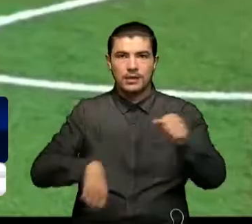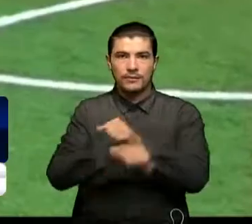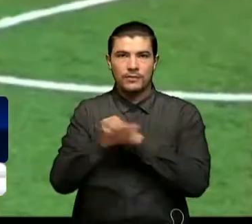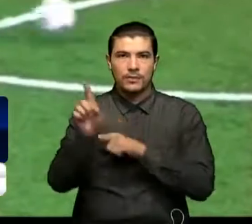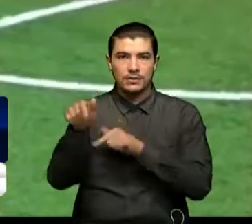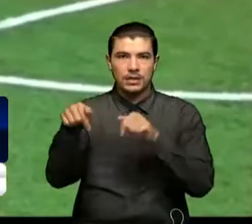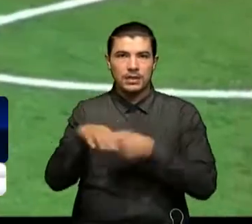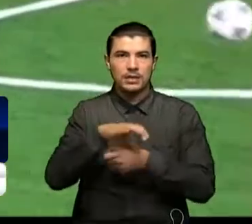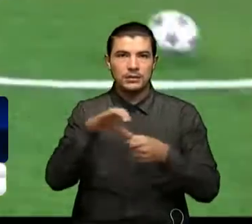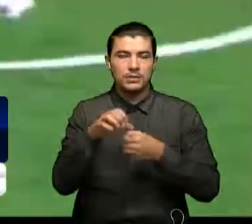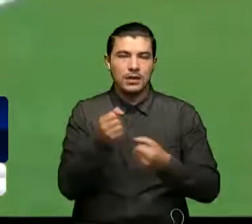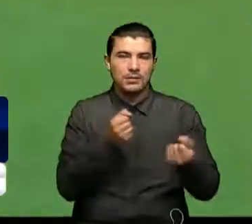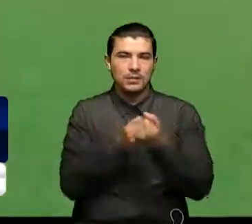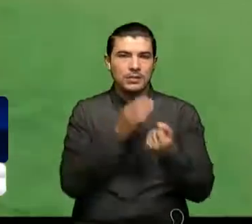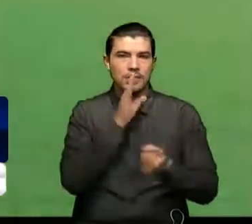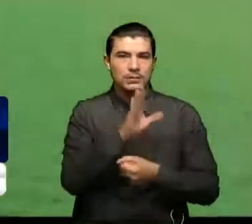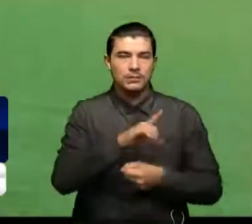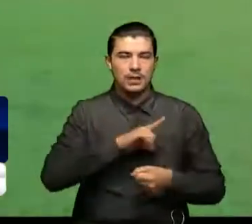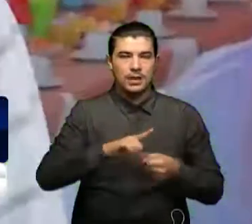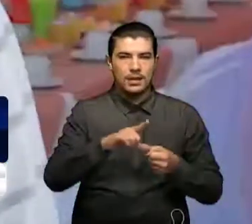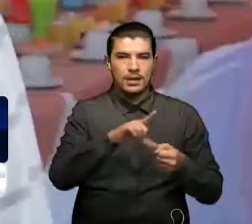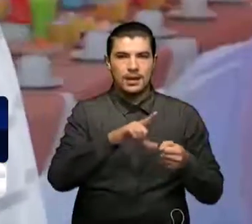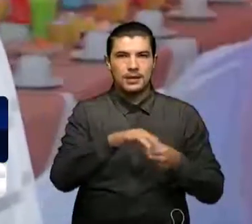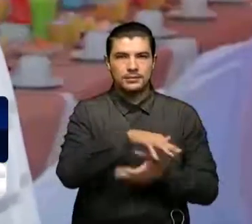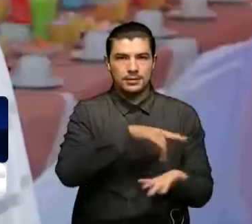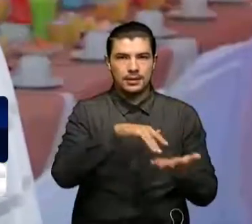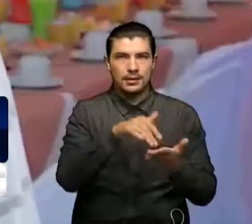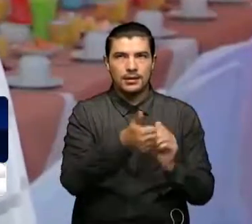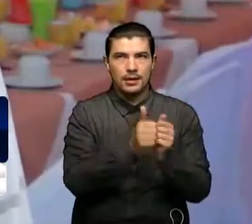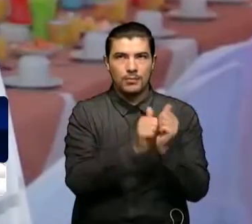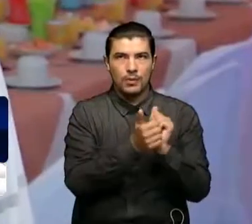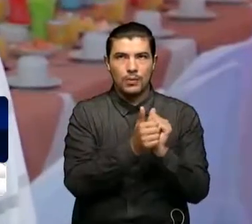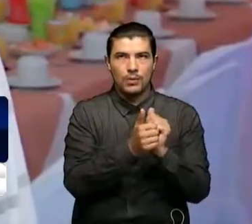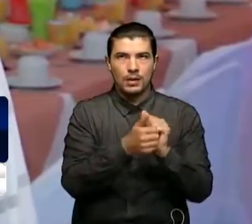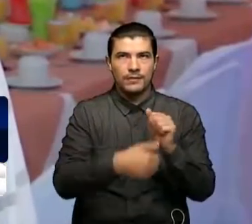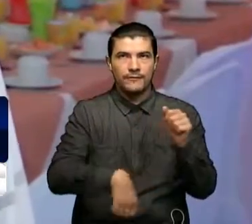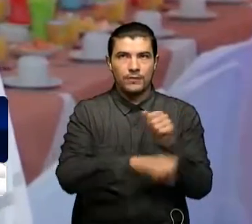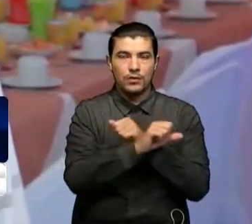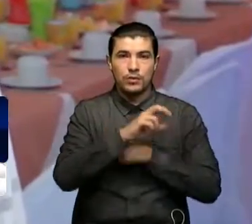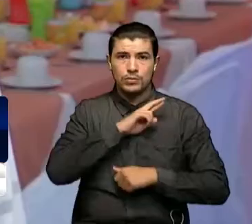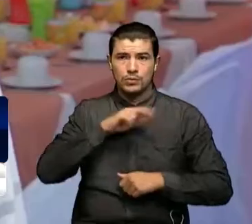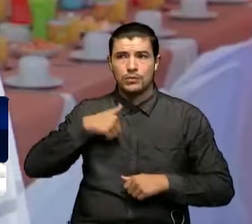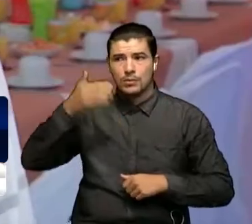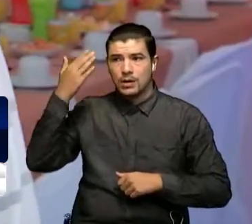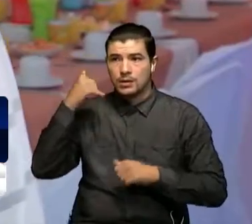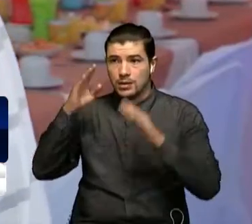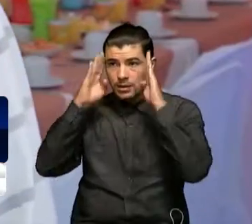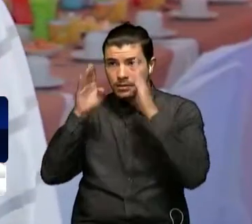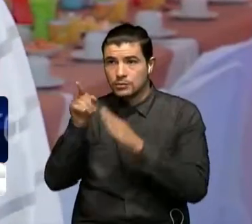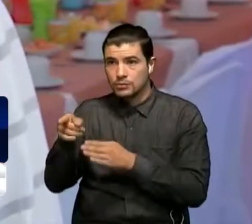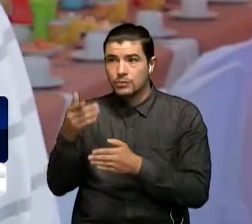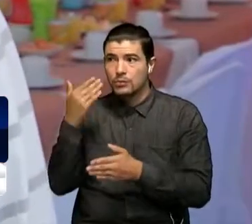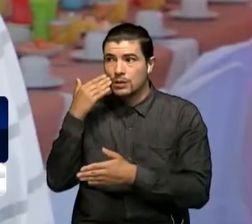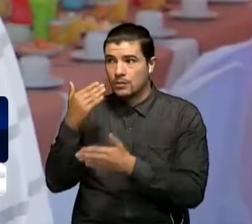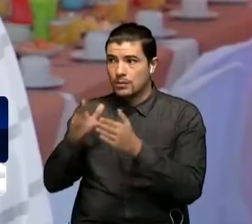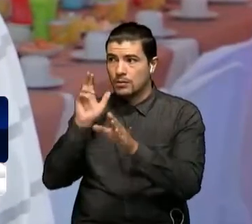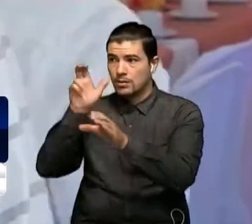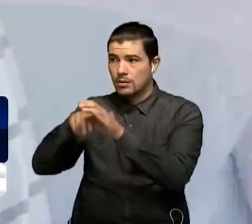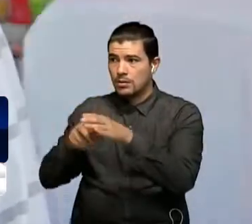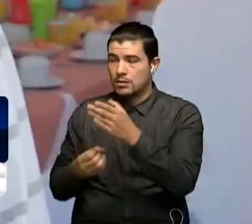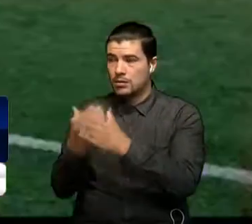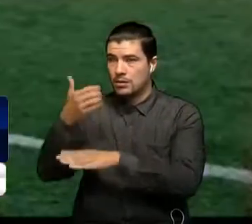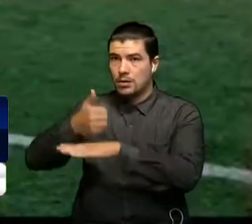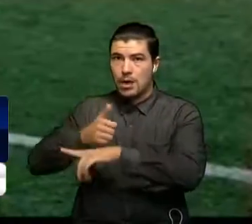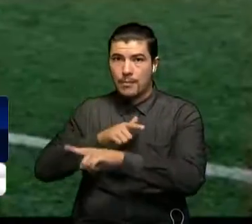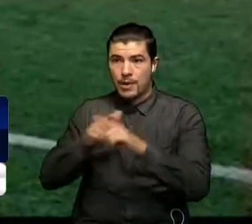ciudad es apoyado por la liga santandereana de este deporte nosotros hemos estado atentos durante desde su inicio y hoy no podría hacer